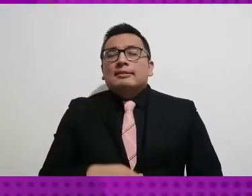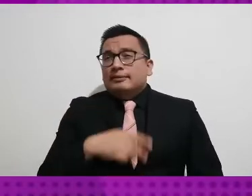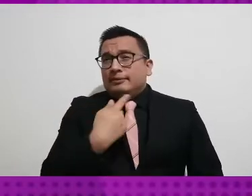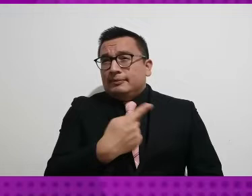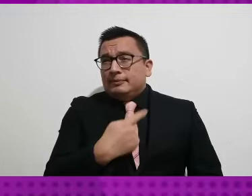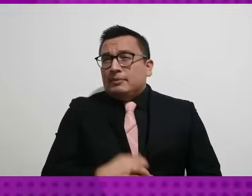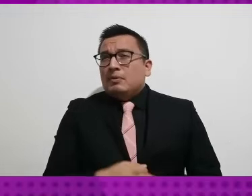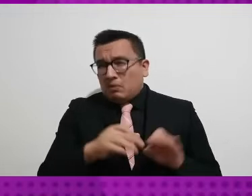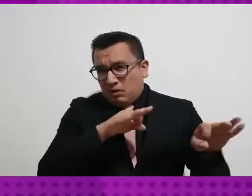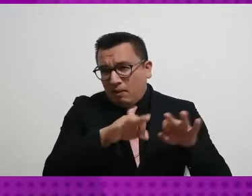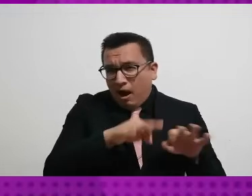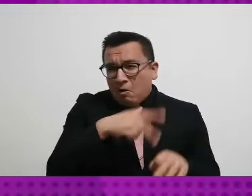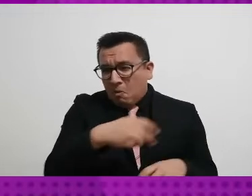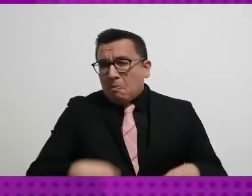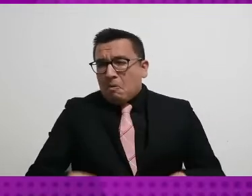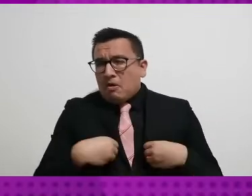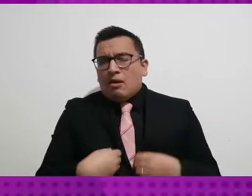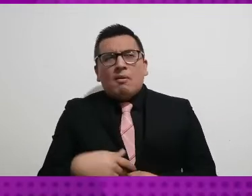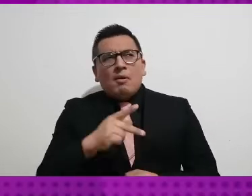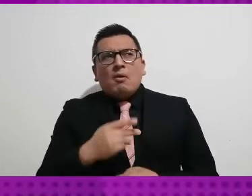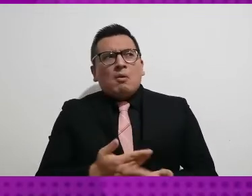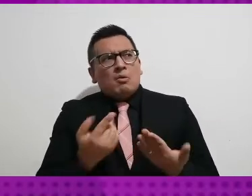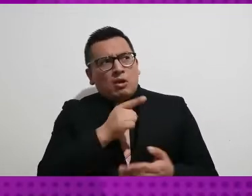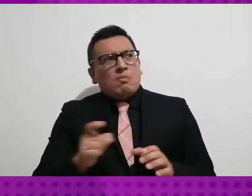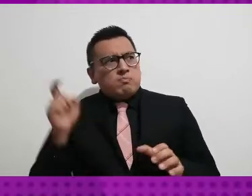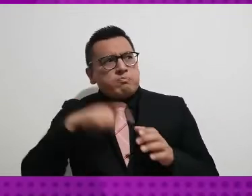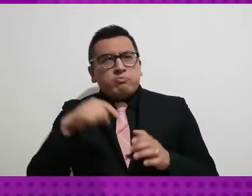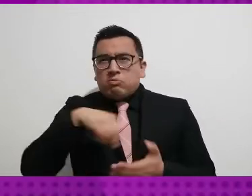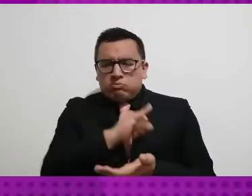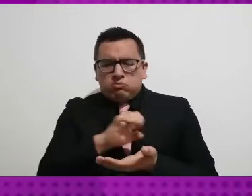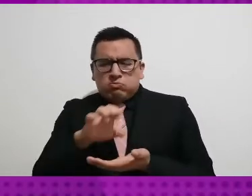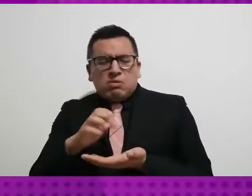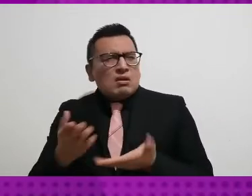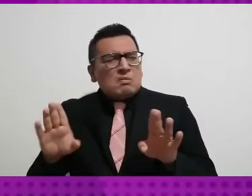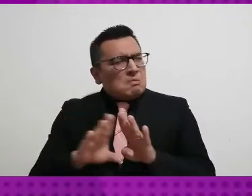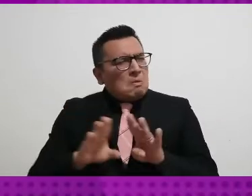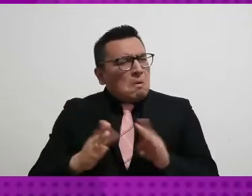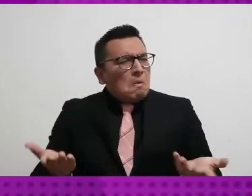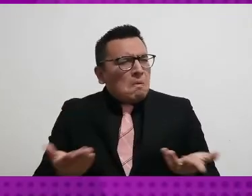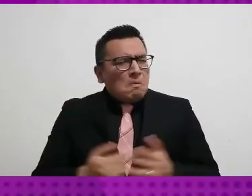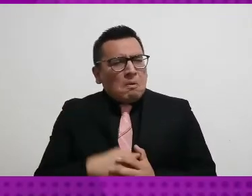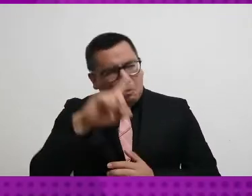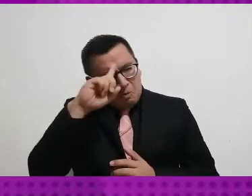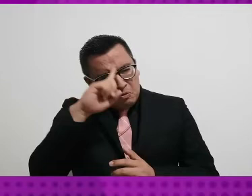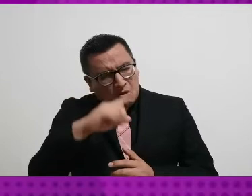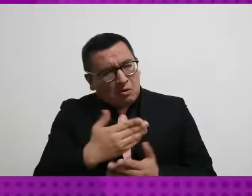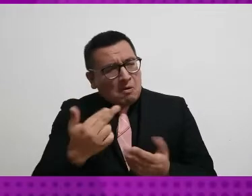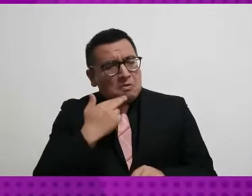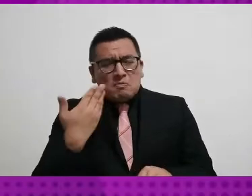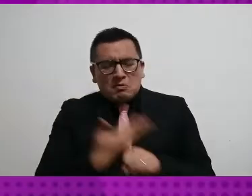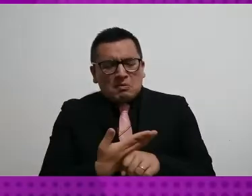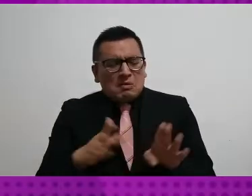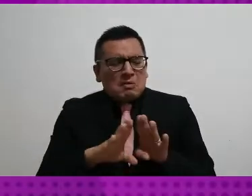también ahora queremos conocer un poquito más del consejero electoral. ¿Cómo fue este proceso, consejero, en el que usted fue